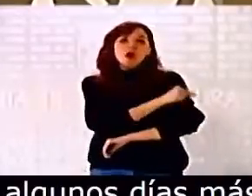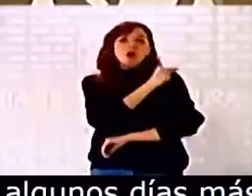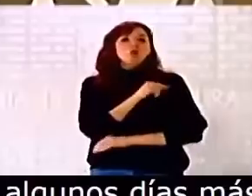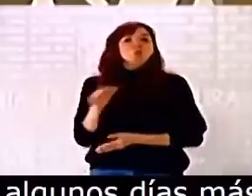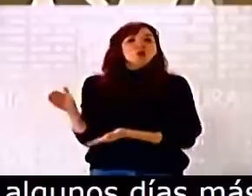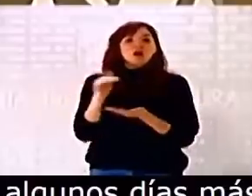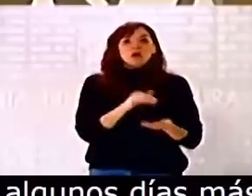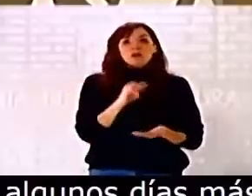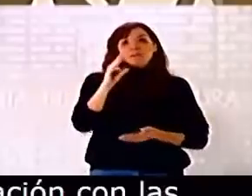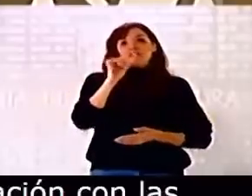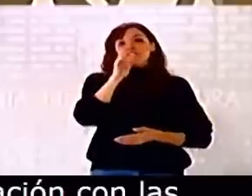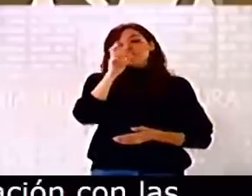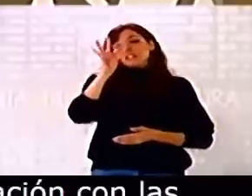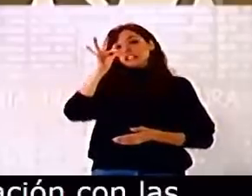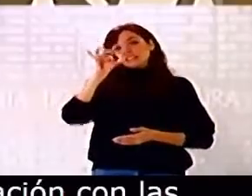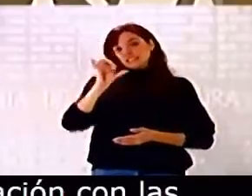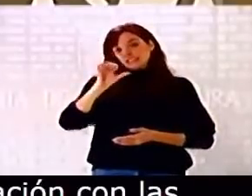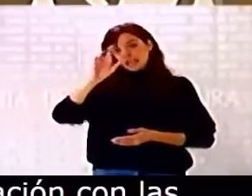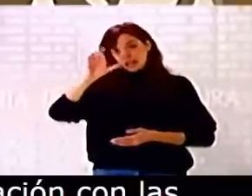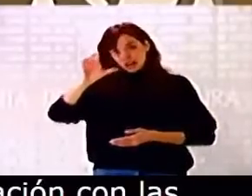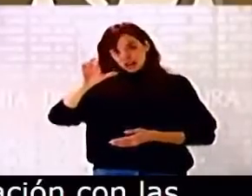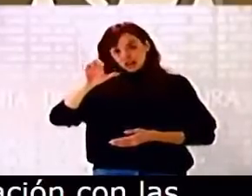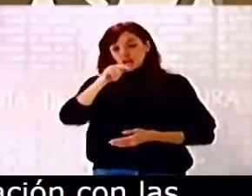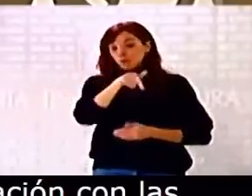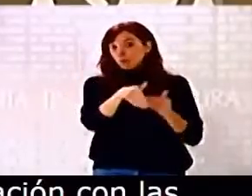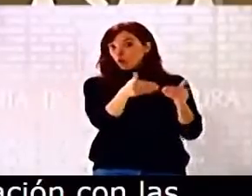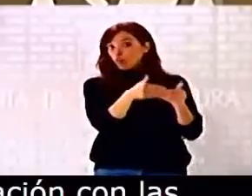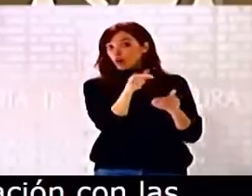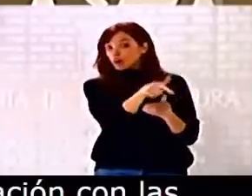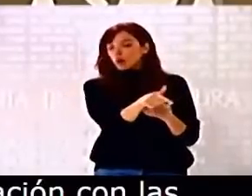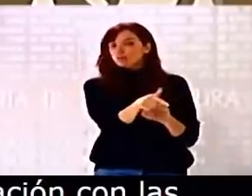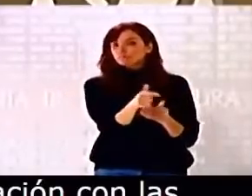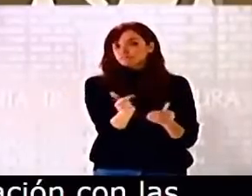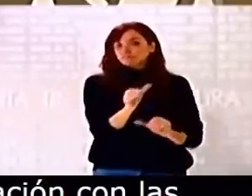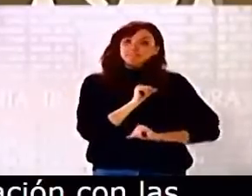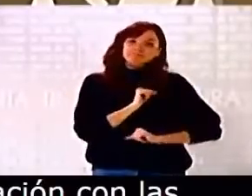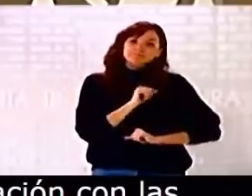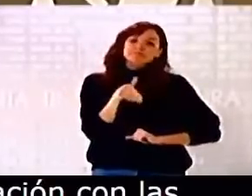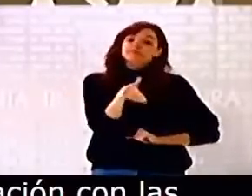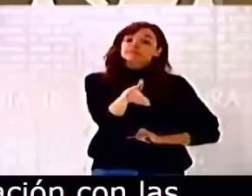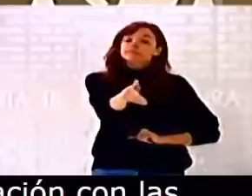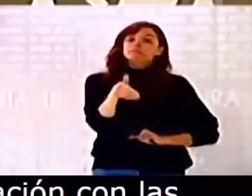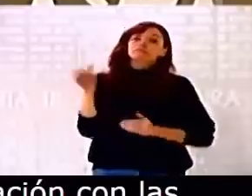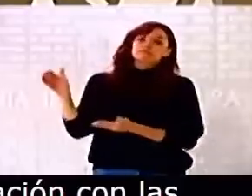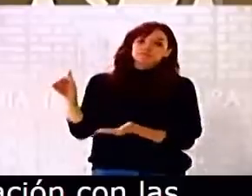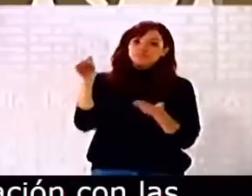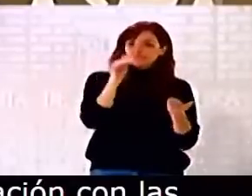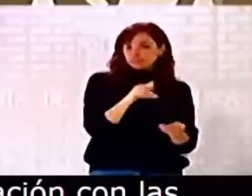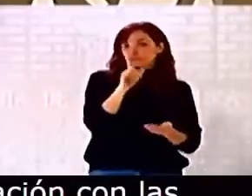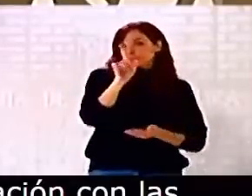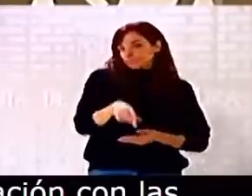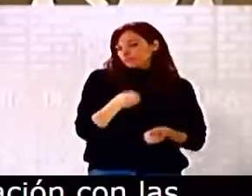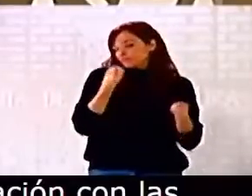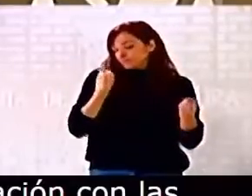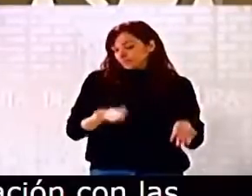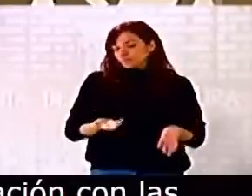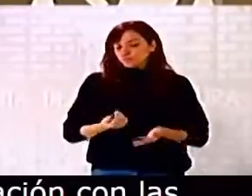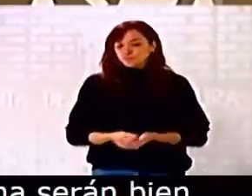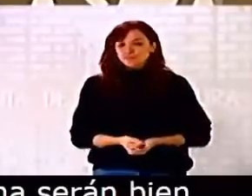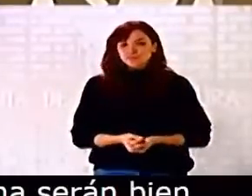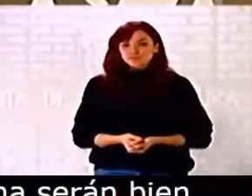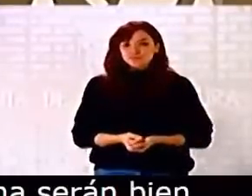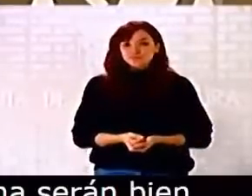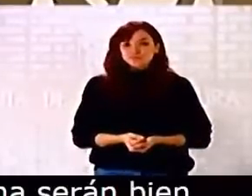de Pfizer, si bien las vacunas de Moderna serán bien recibidas cuando aparezcan.